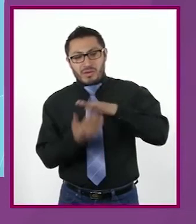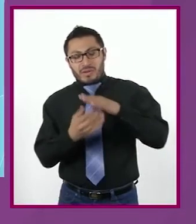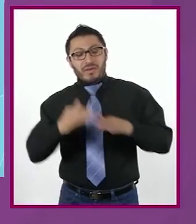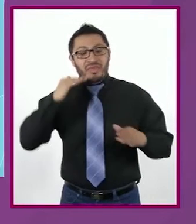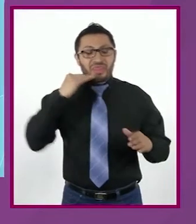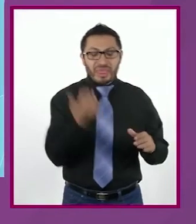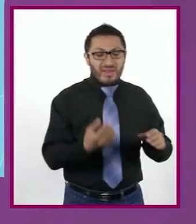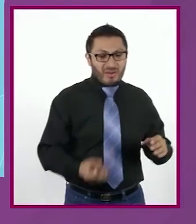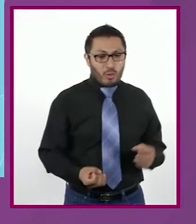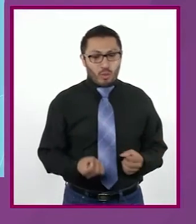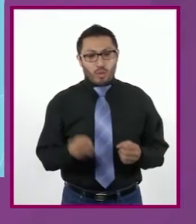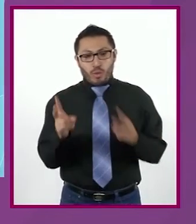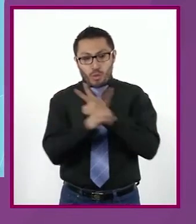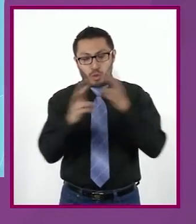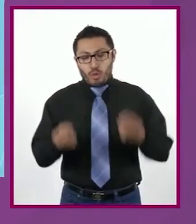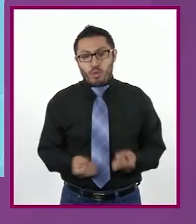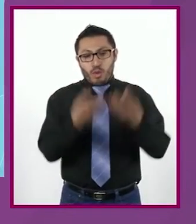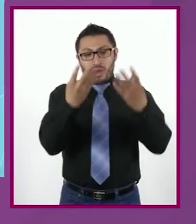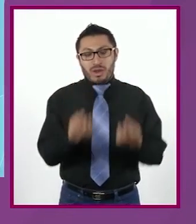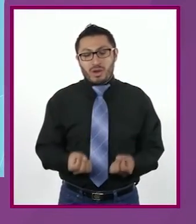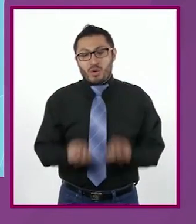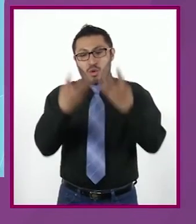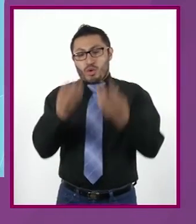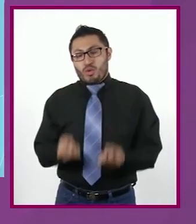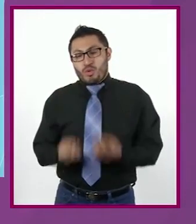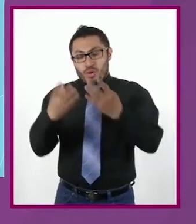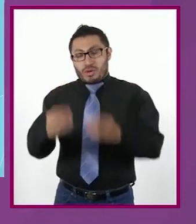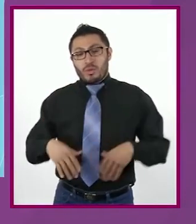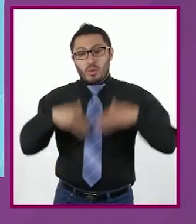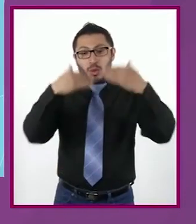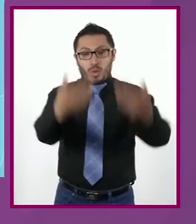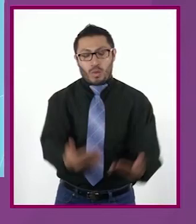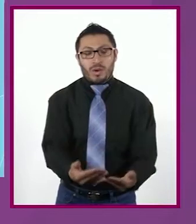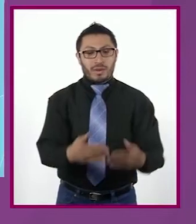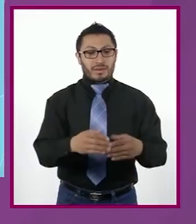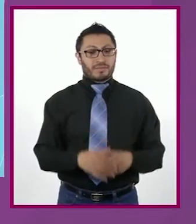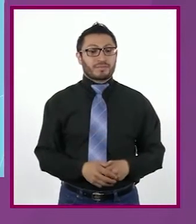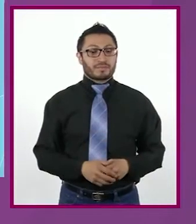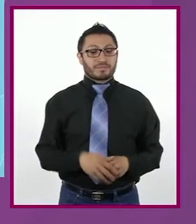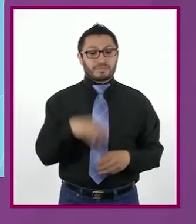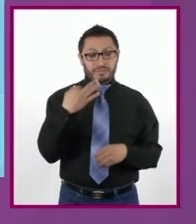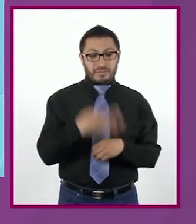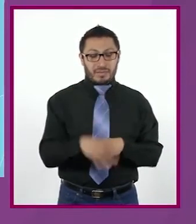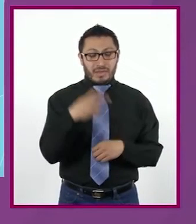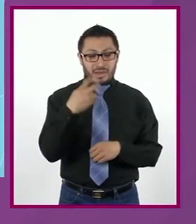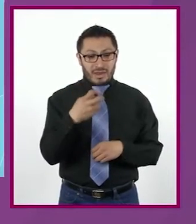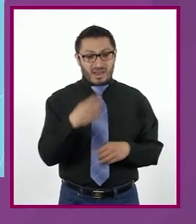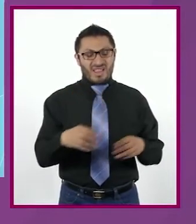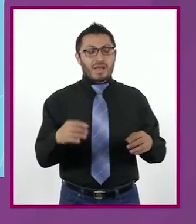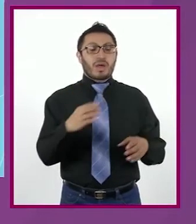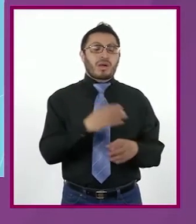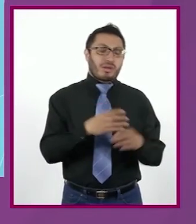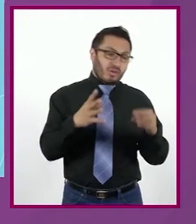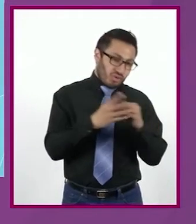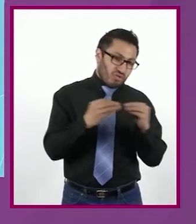preciso chorro de aire, enviándolos a la zona de rechazo. Mientras tanto, el producto